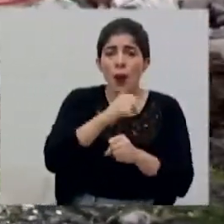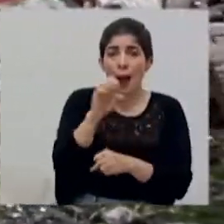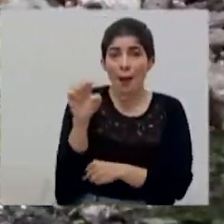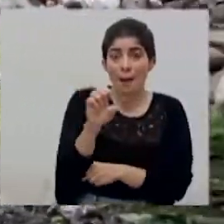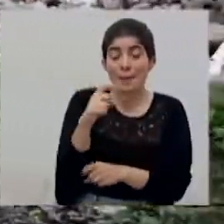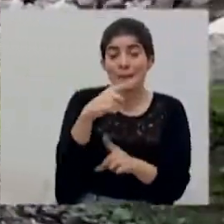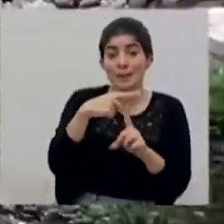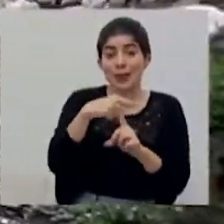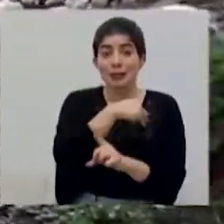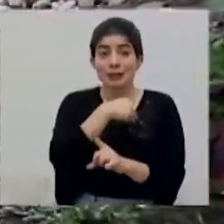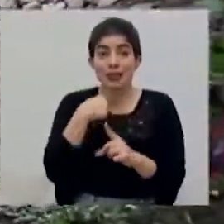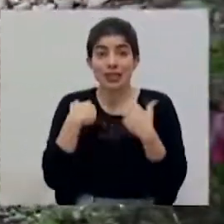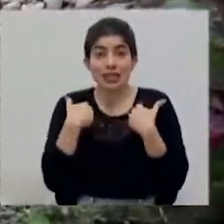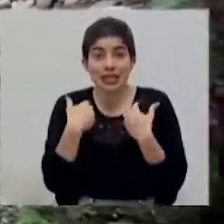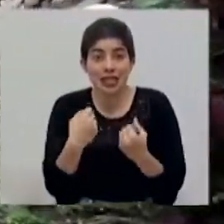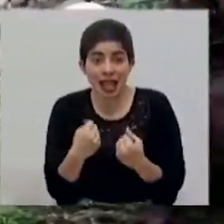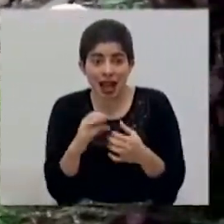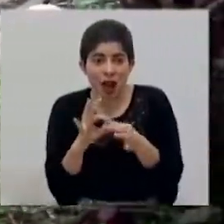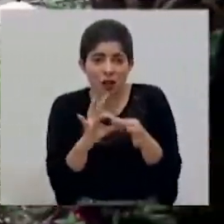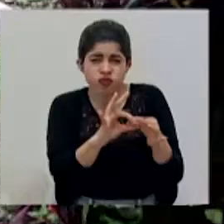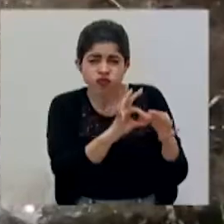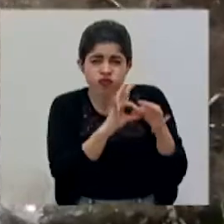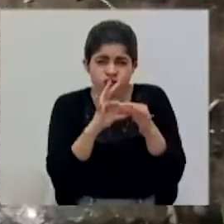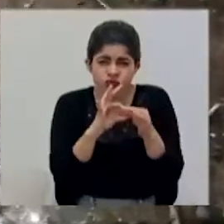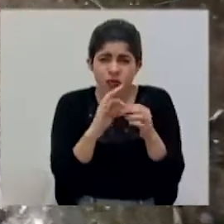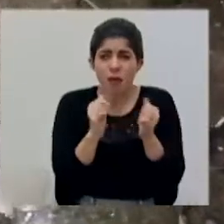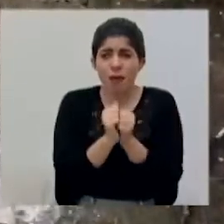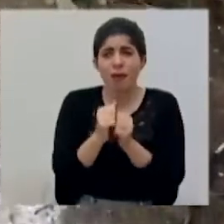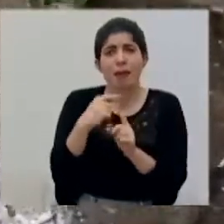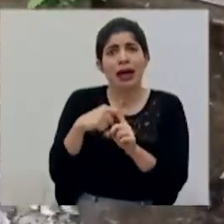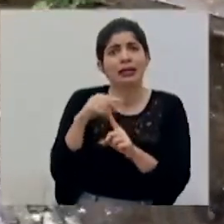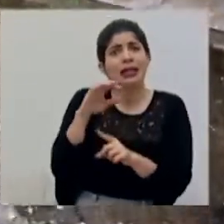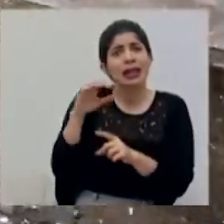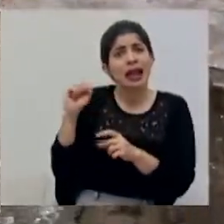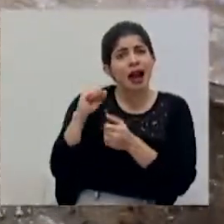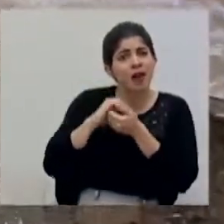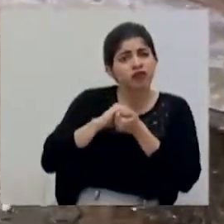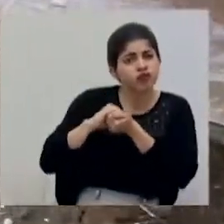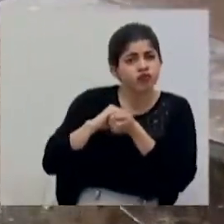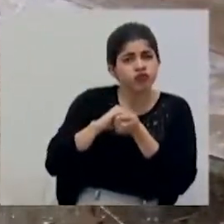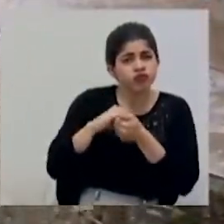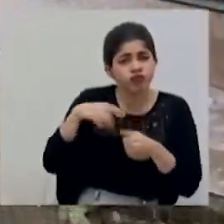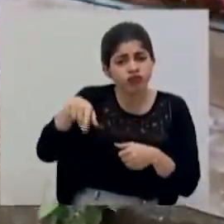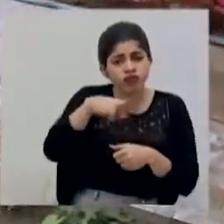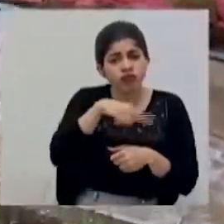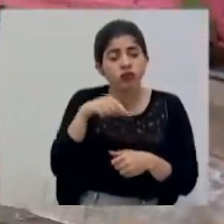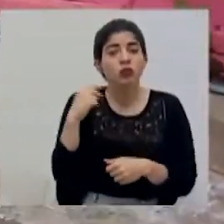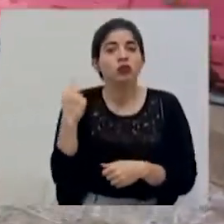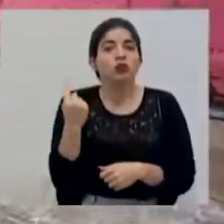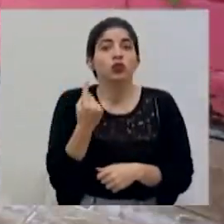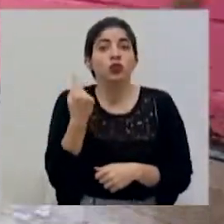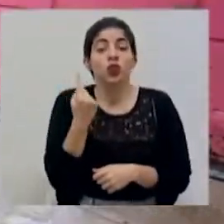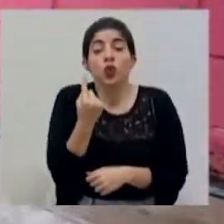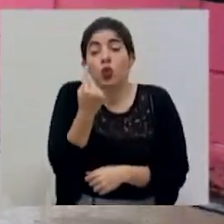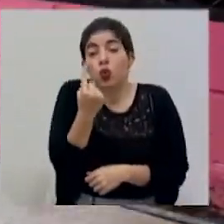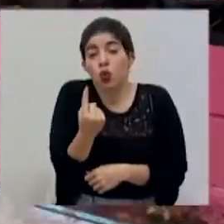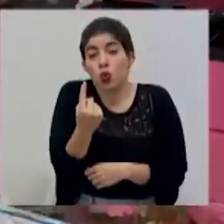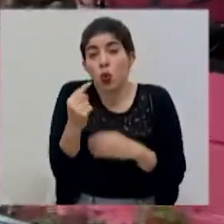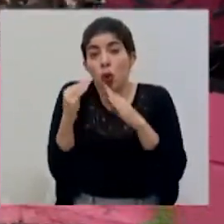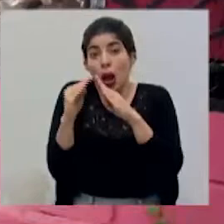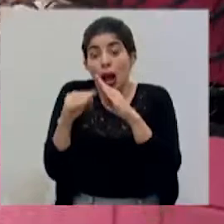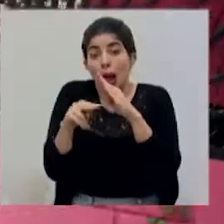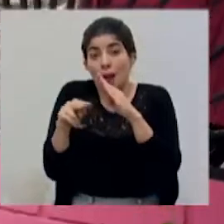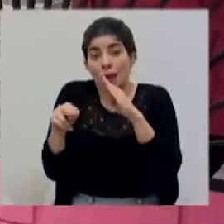y el Ministerio de Salud, la coordinación estrecha con la Caja Costarricense de Seguro Social, únicamente en uno de los albergues